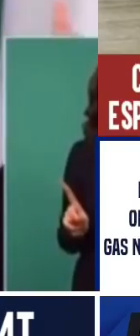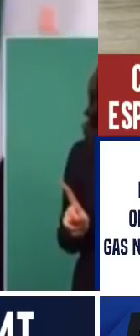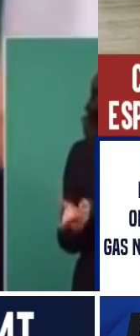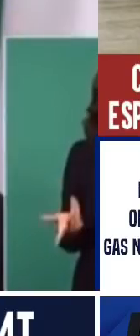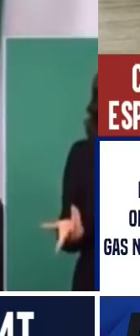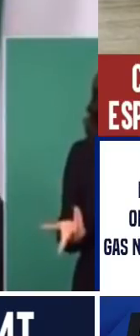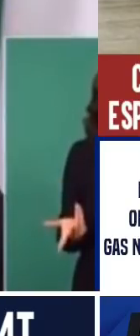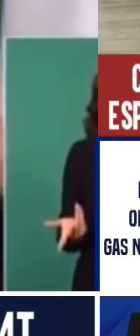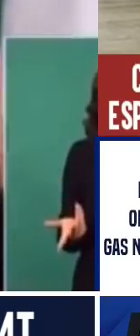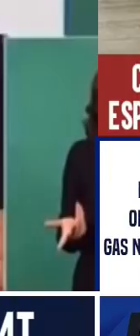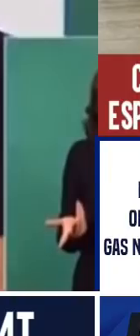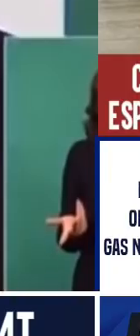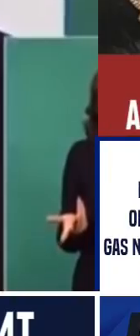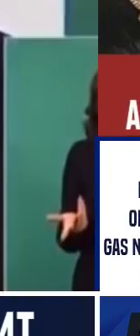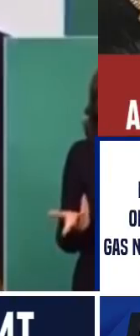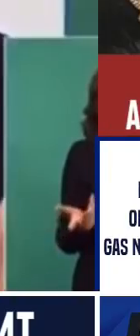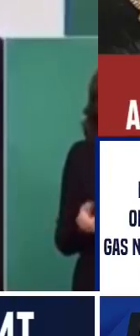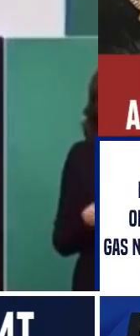Ya no hay